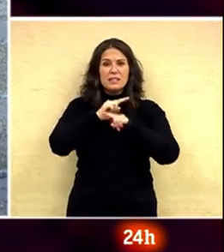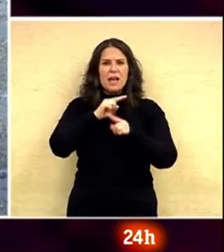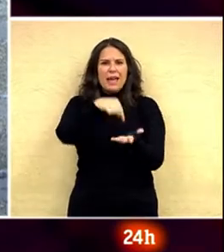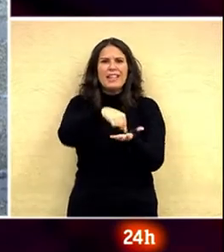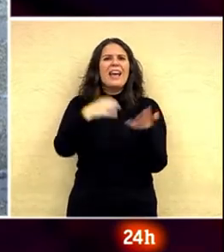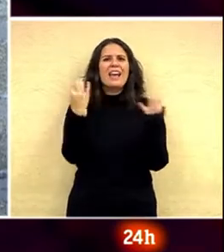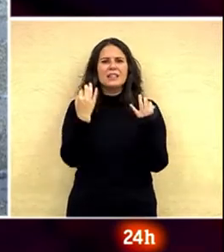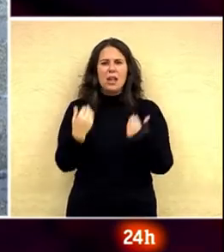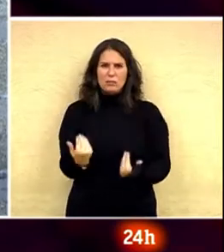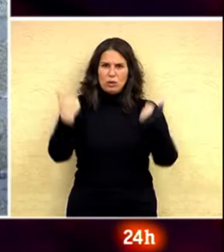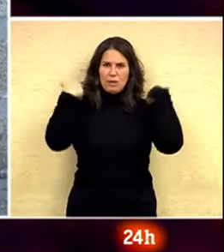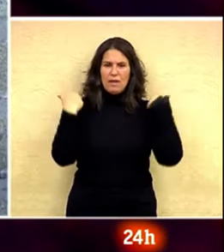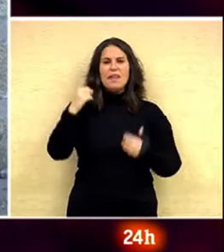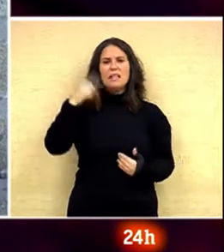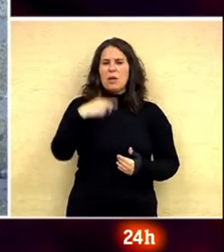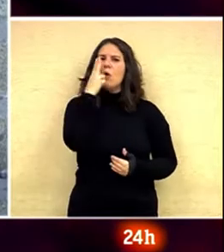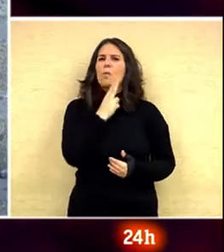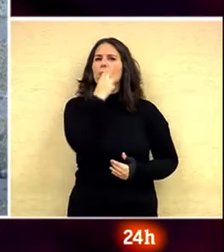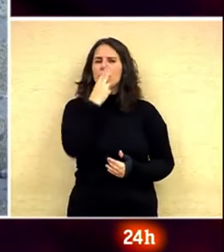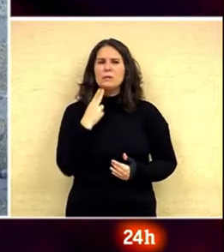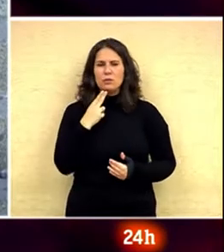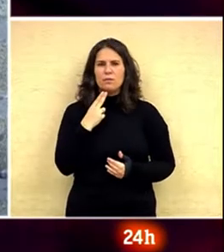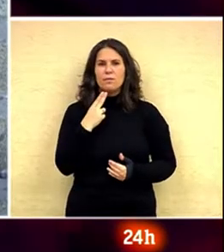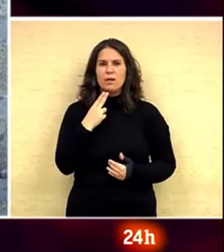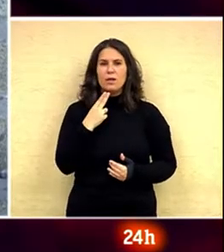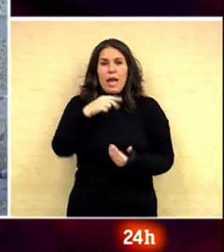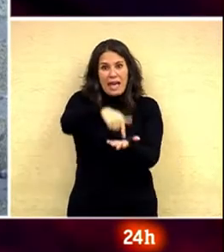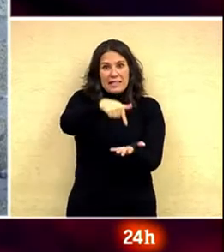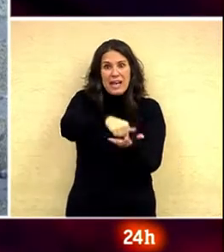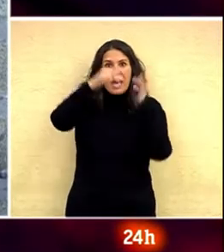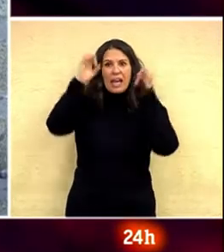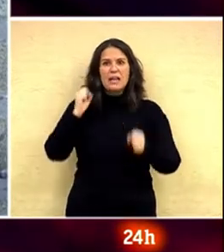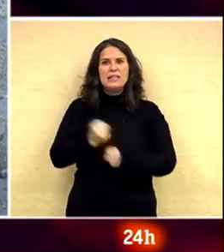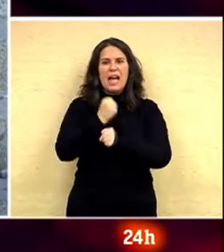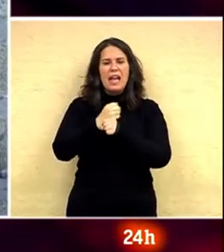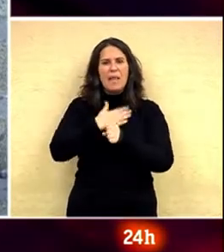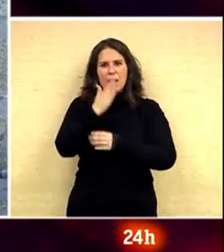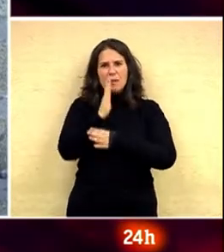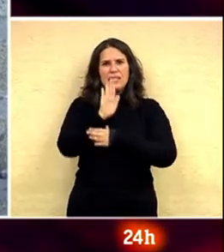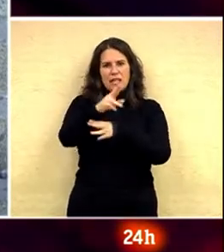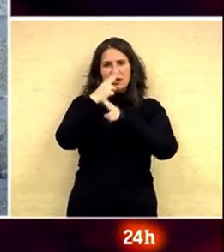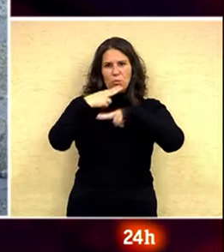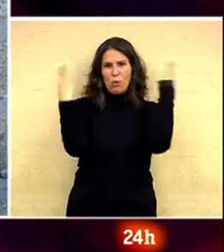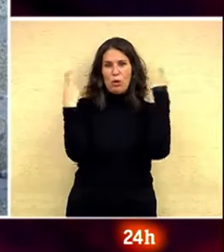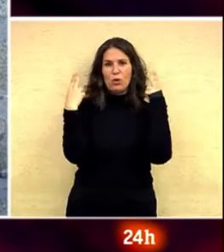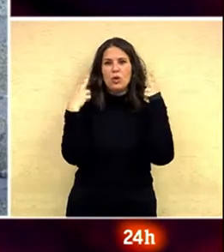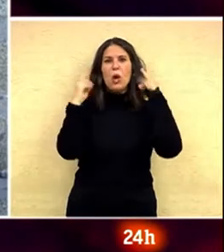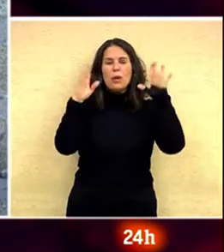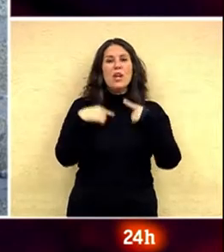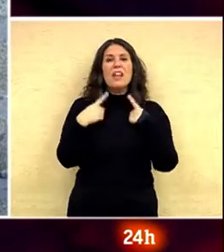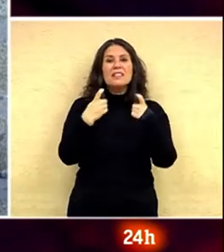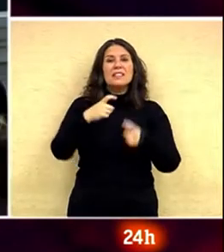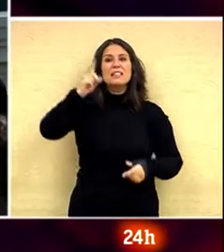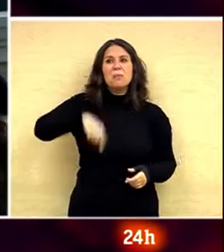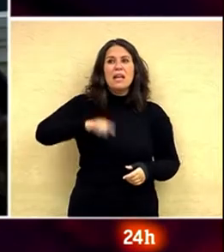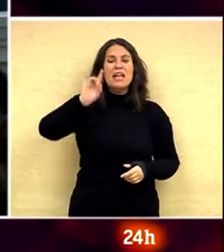exige responsabilidad y compromiso. Desde luego lo exige en la tarea de los representantes públicos, pero lo